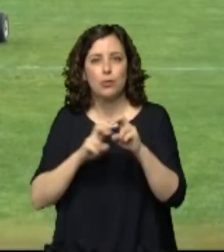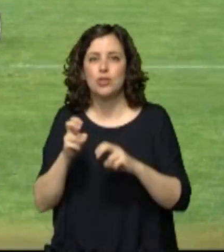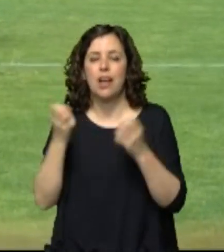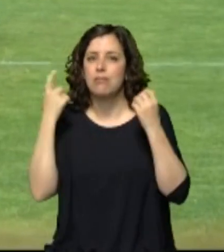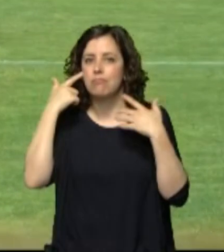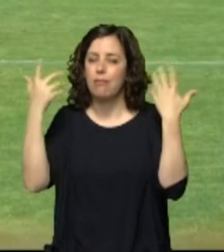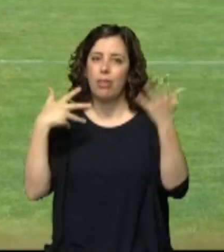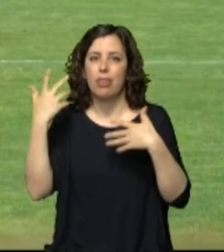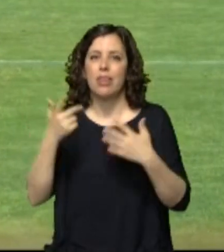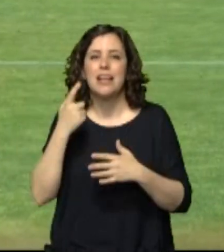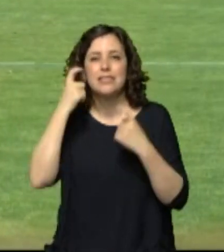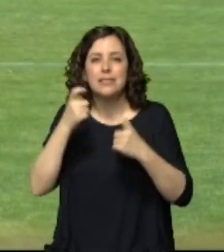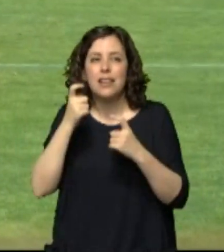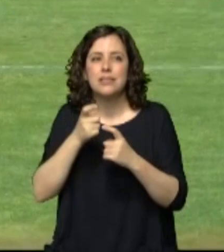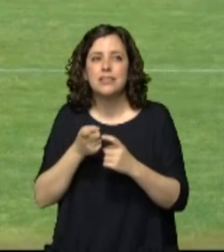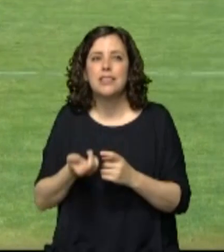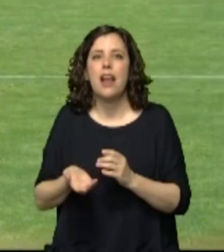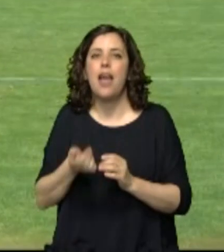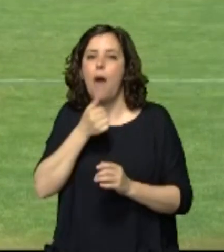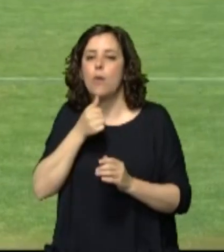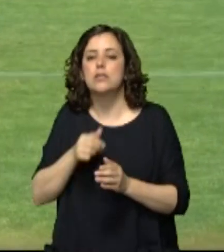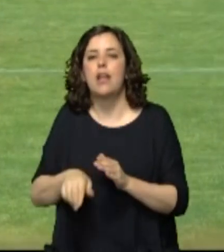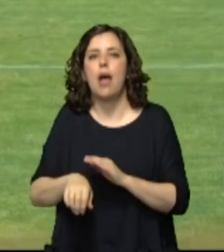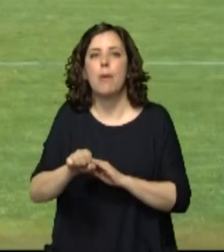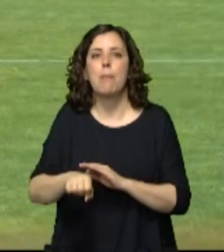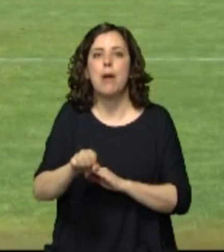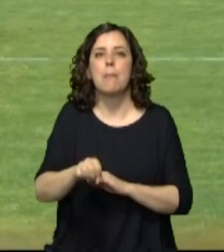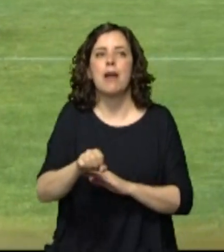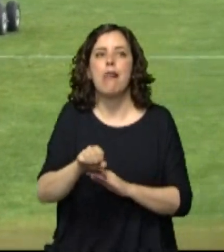dejarla caer e intentar encestar tras la última pica como Roncaglia.